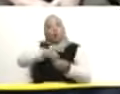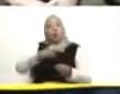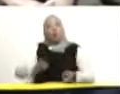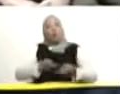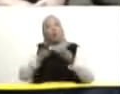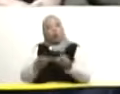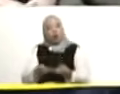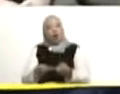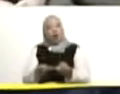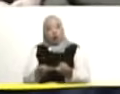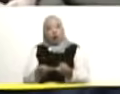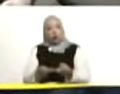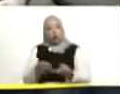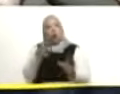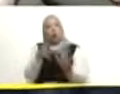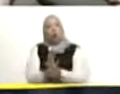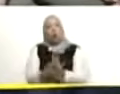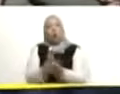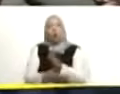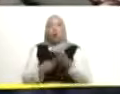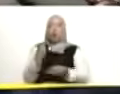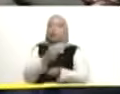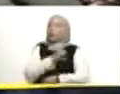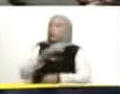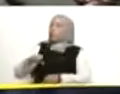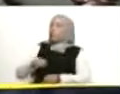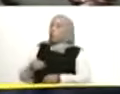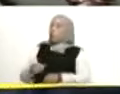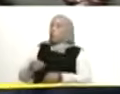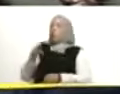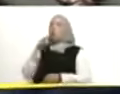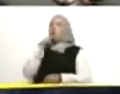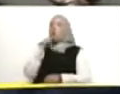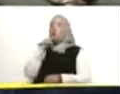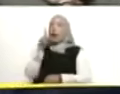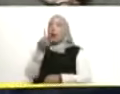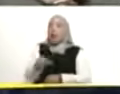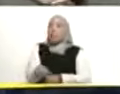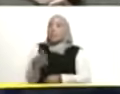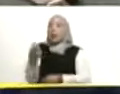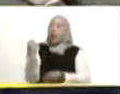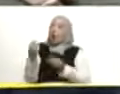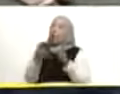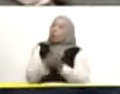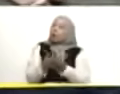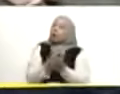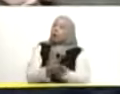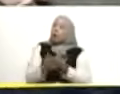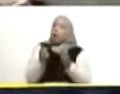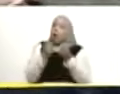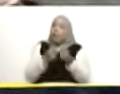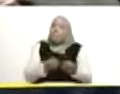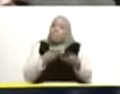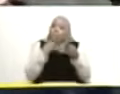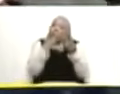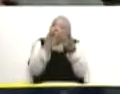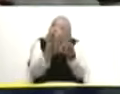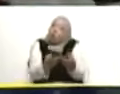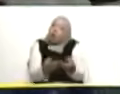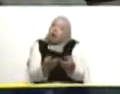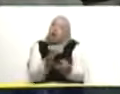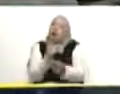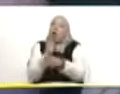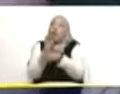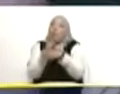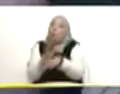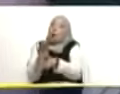voluntariado, presidente, que se llama Somos Nietos y Nietas, porque todos y cada uno tenemos abuelos y abuelas y